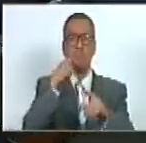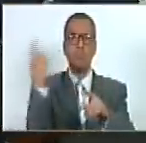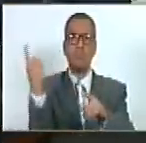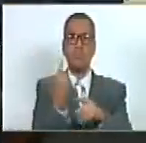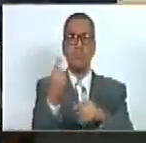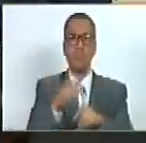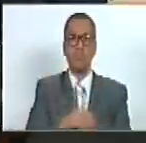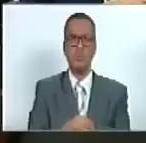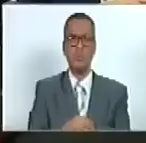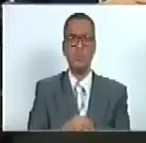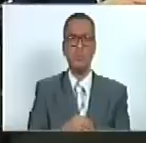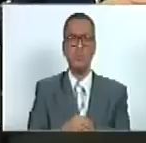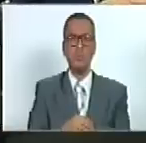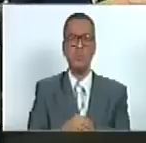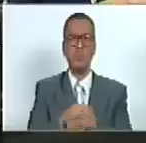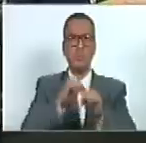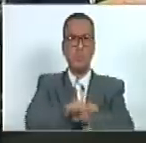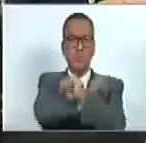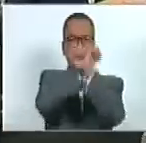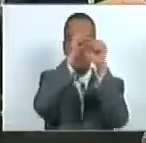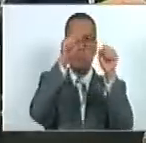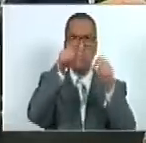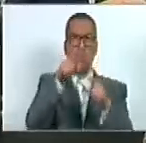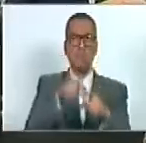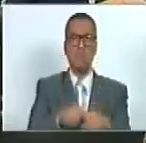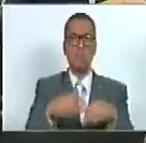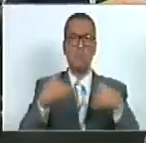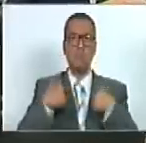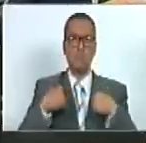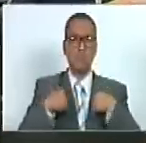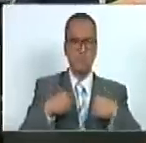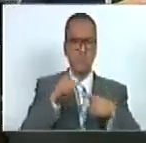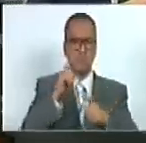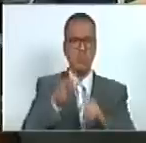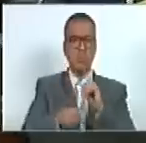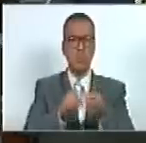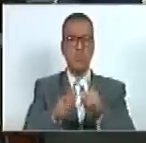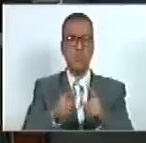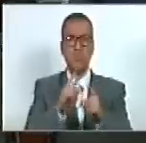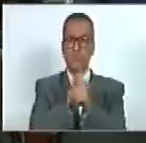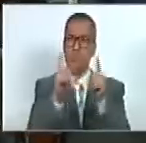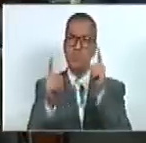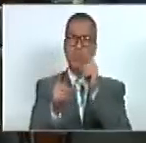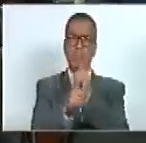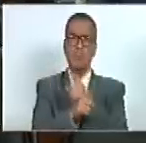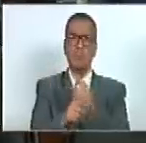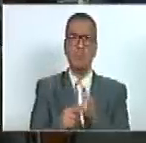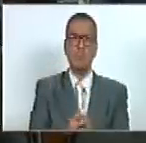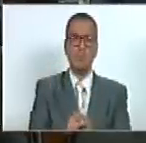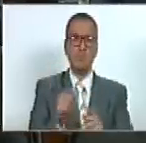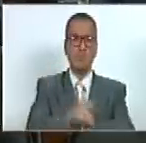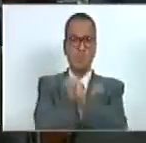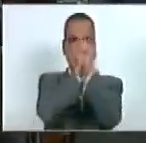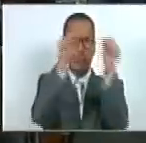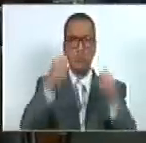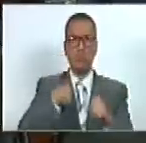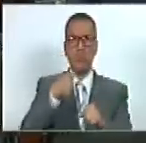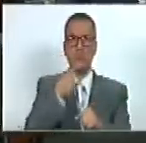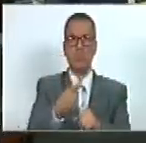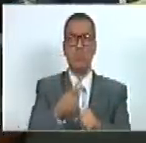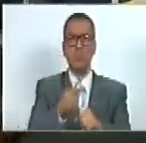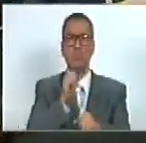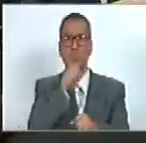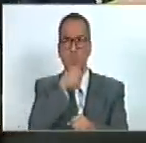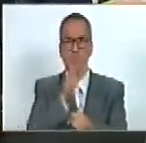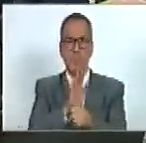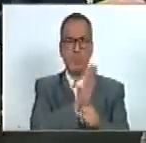llegó, que en la mañana sufre una suerte de metamorfosis, porque en la mañana dice que cuida viejitos